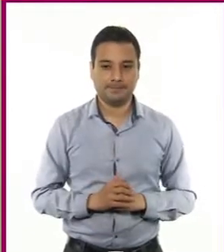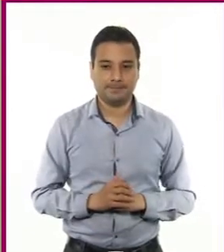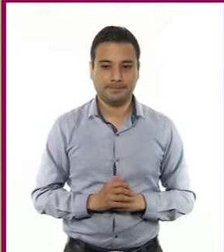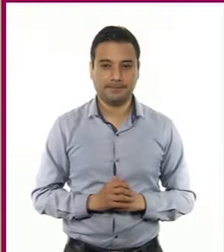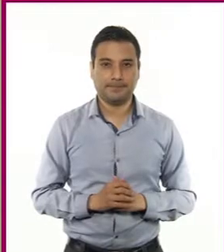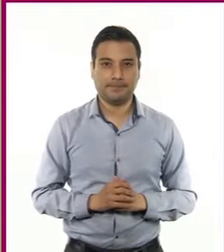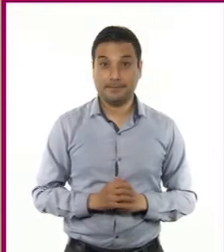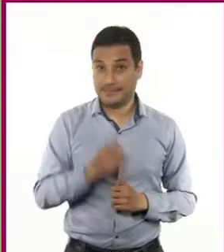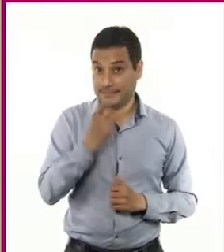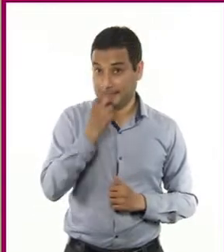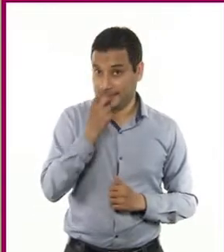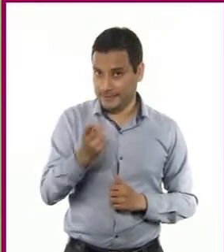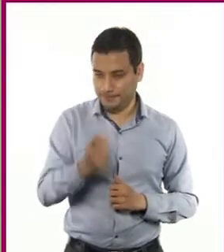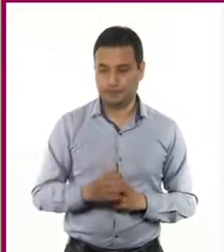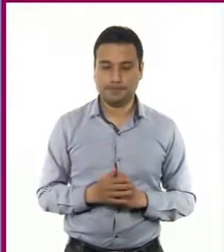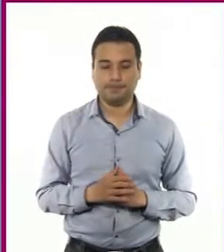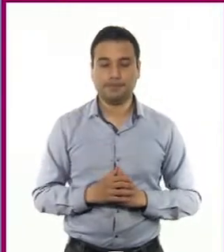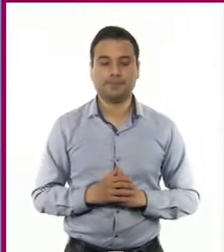Dice así: